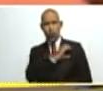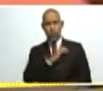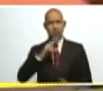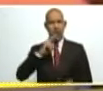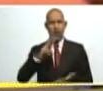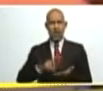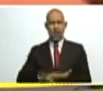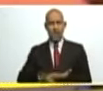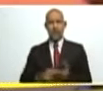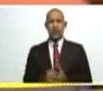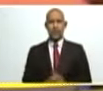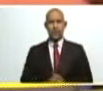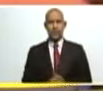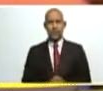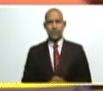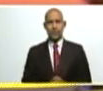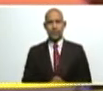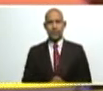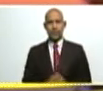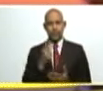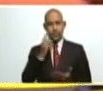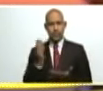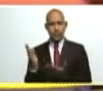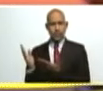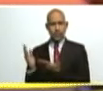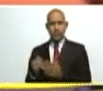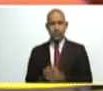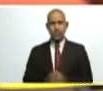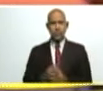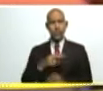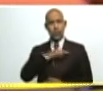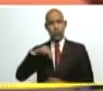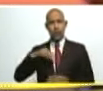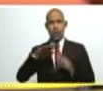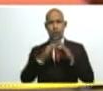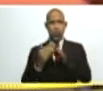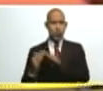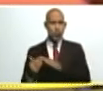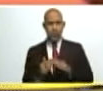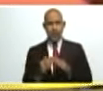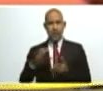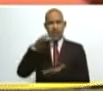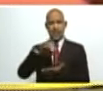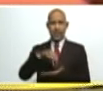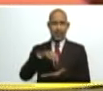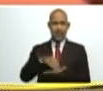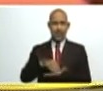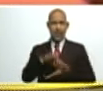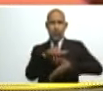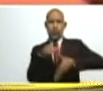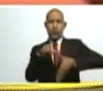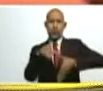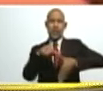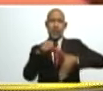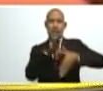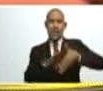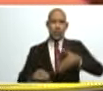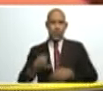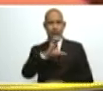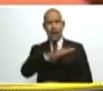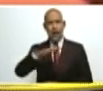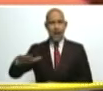la Descolonización de nuestra Comunidad de Estados Latinoamericanos y Caribeños. Es una de